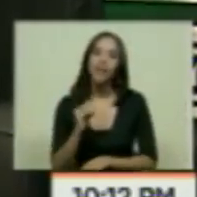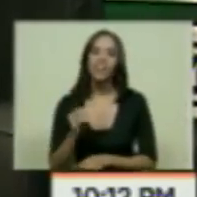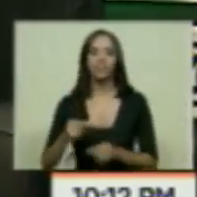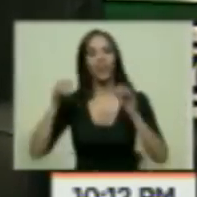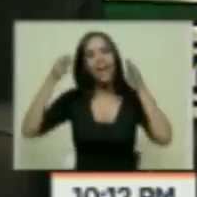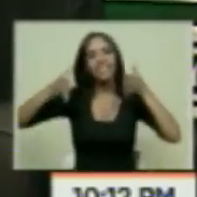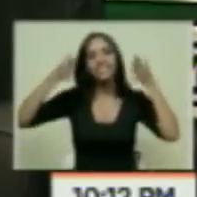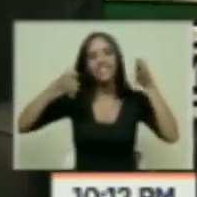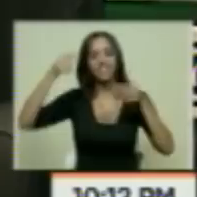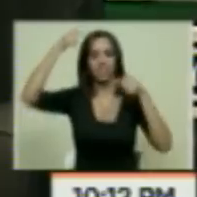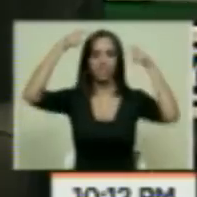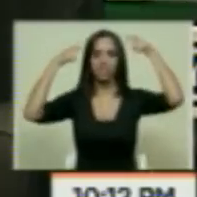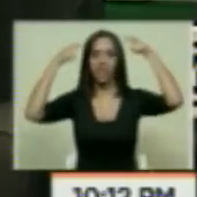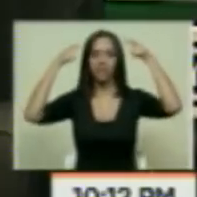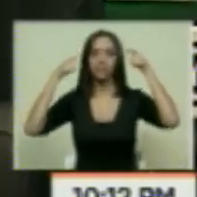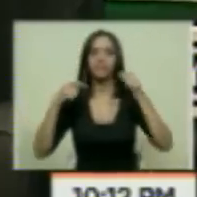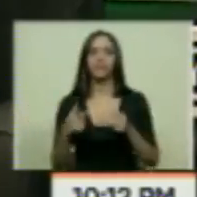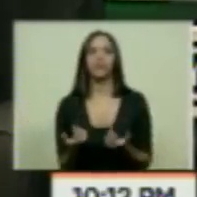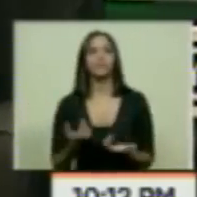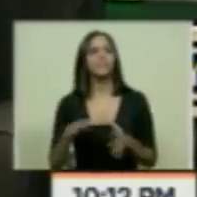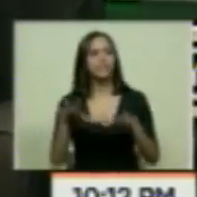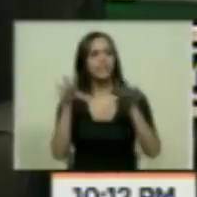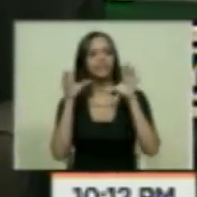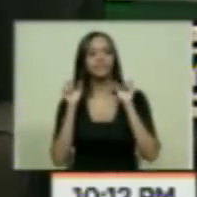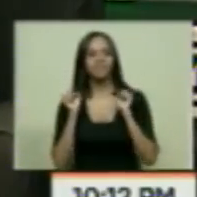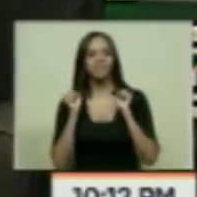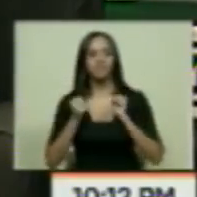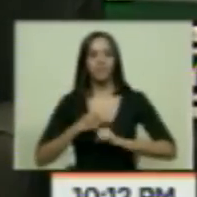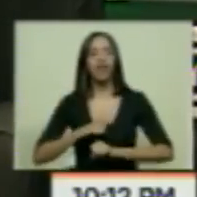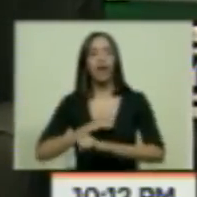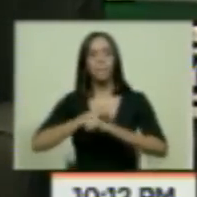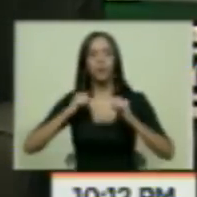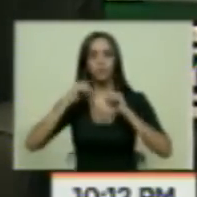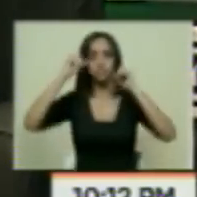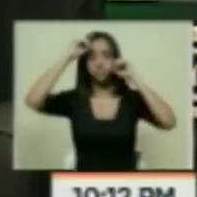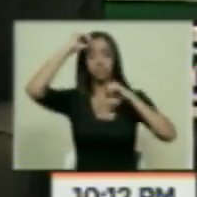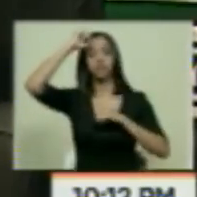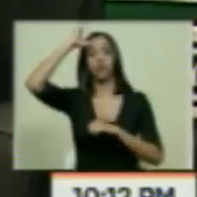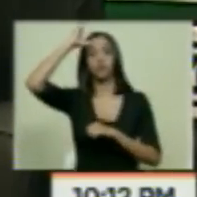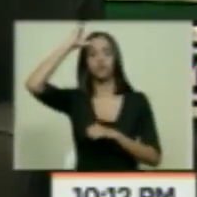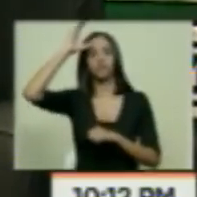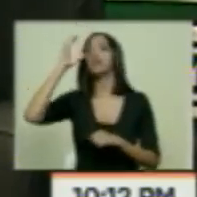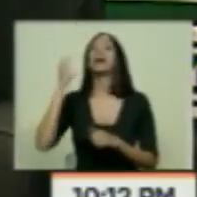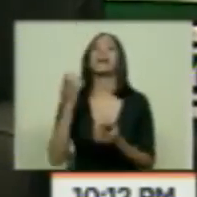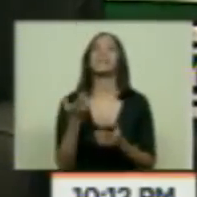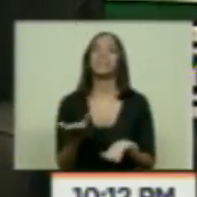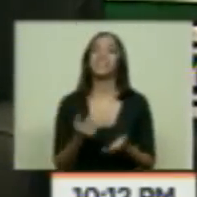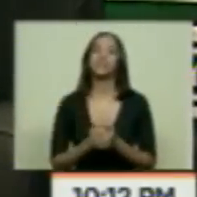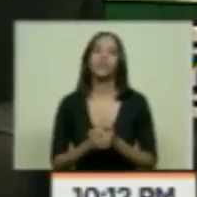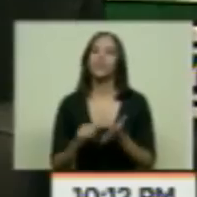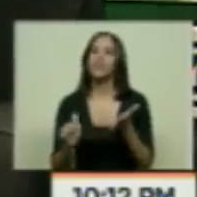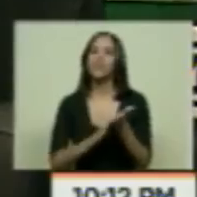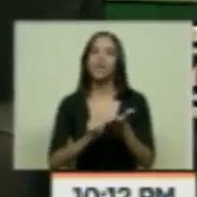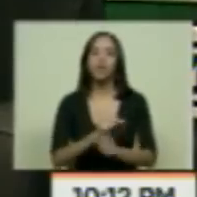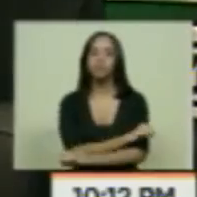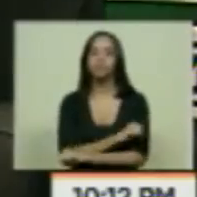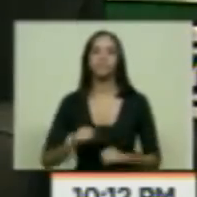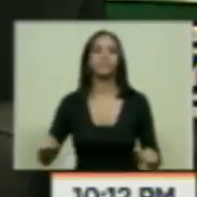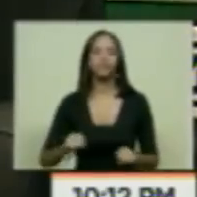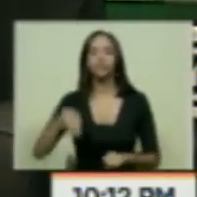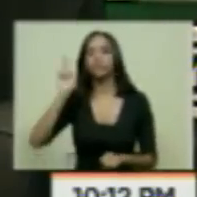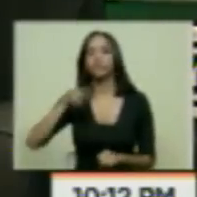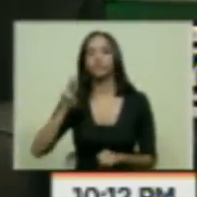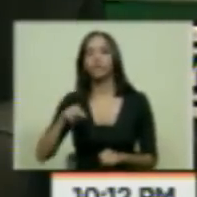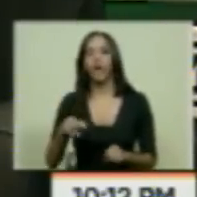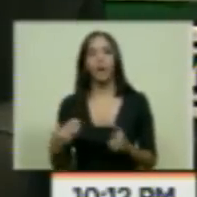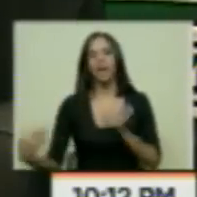Chávez. Lo que generó, el impacto que generó en la conciencia del pueblo venezolano, es una huella indeleble que no lo borrarán por más